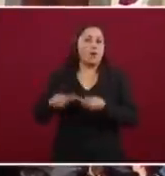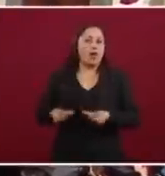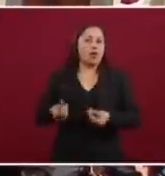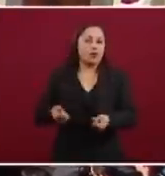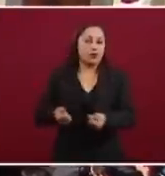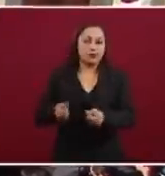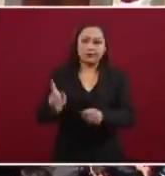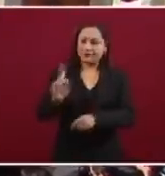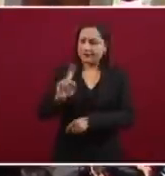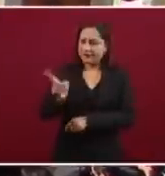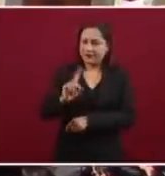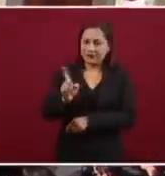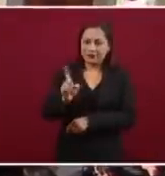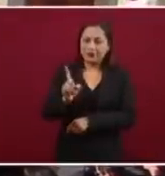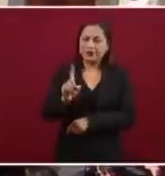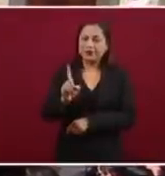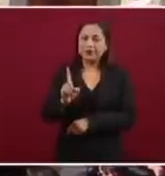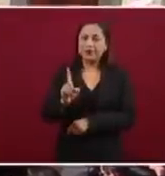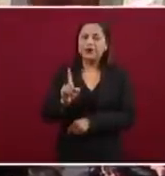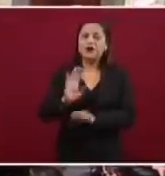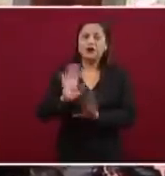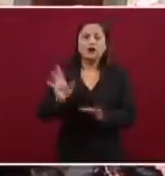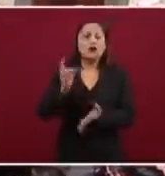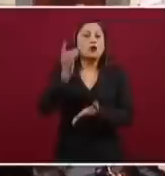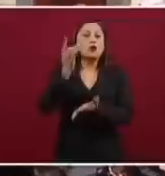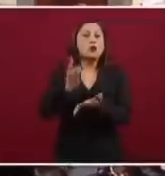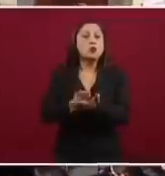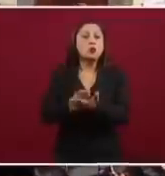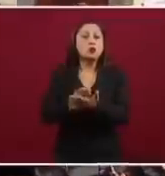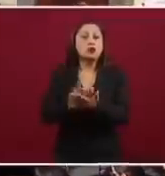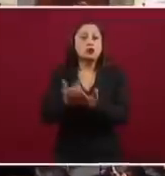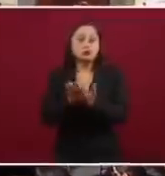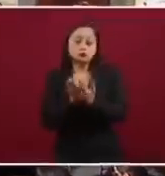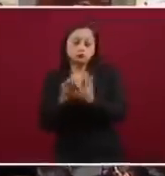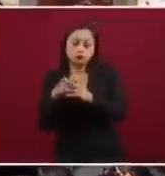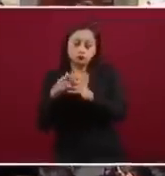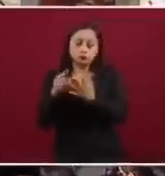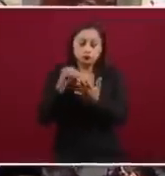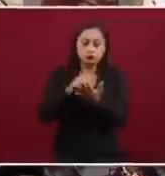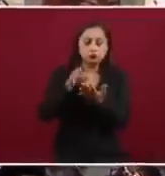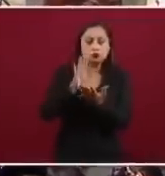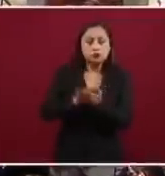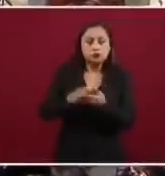Estamos hablando de lo que se presentó como gasto,